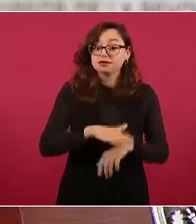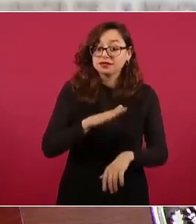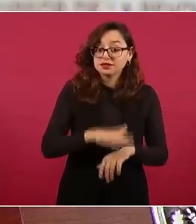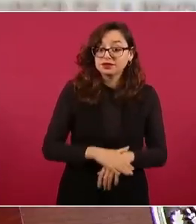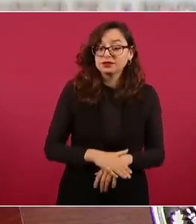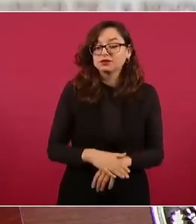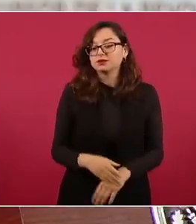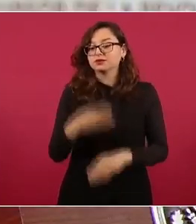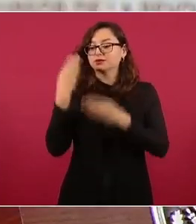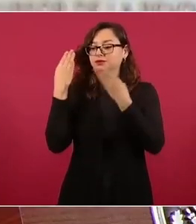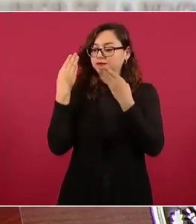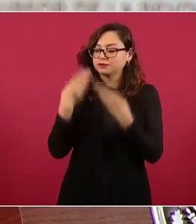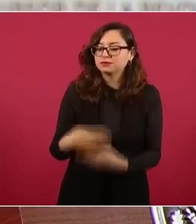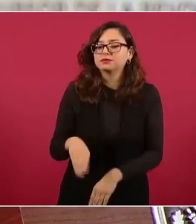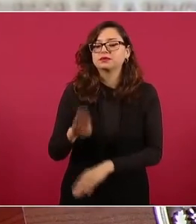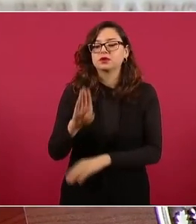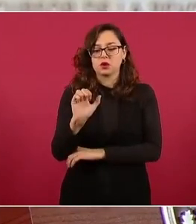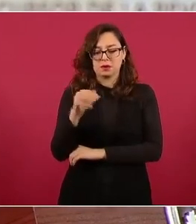con buen servicio,